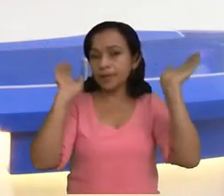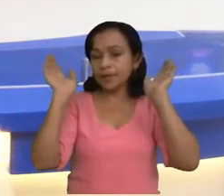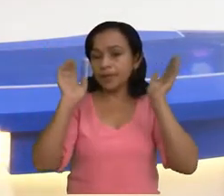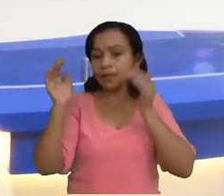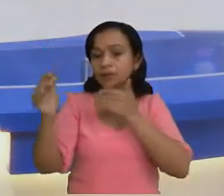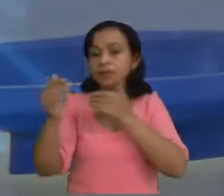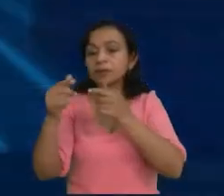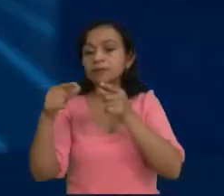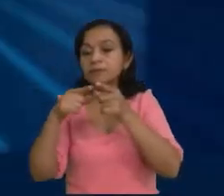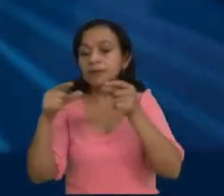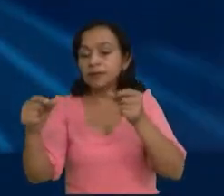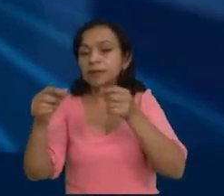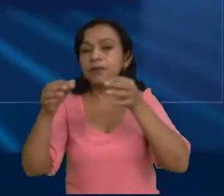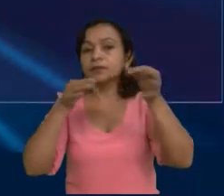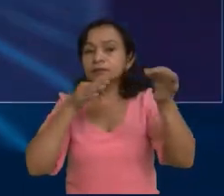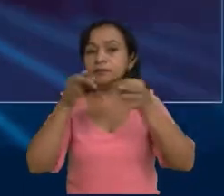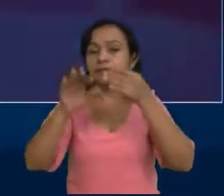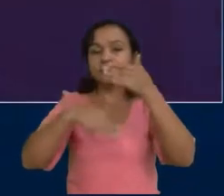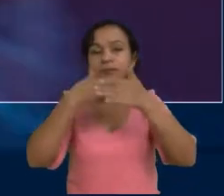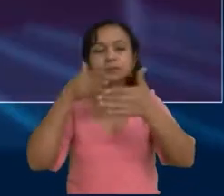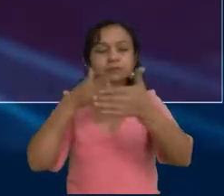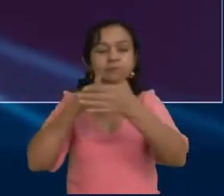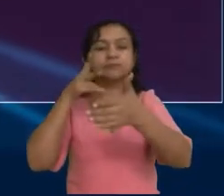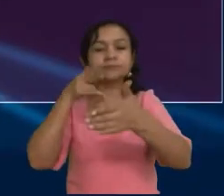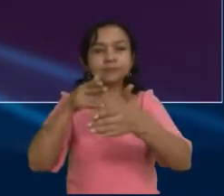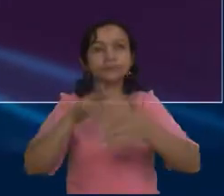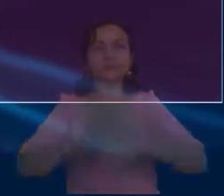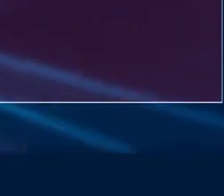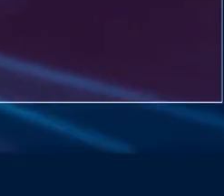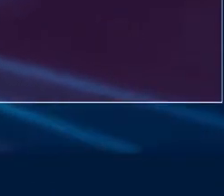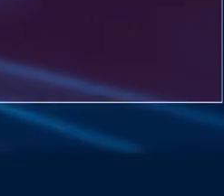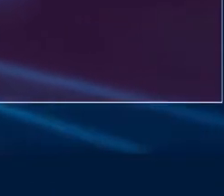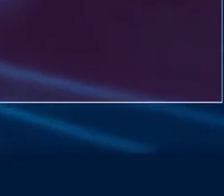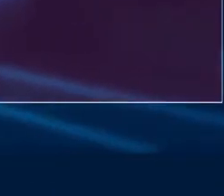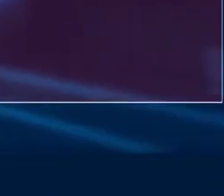Managua. Detalles al volver después de esta pausa informativa.